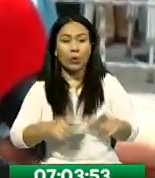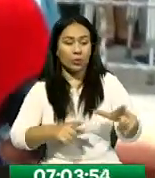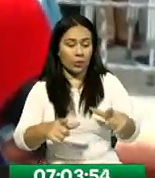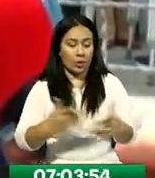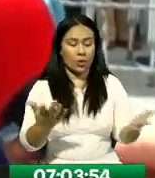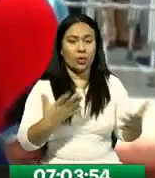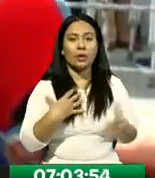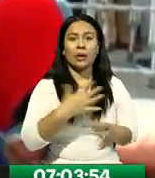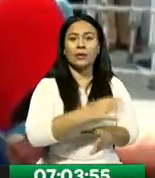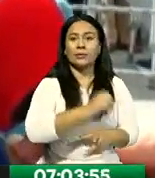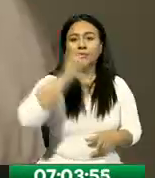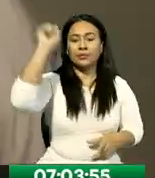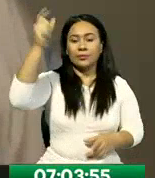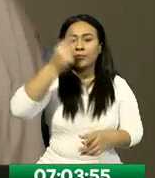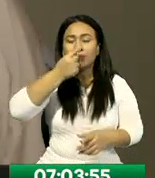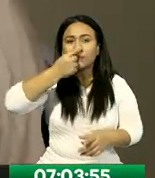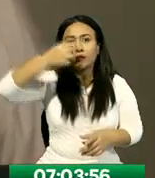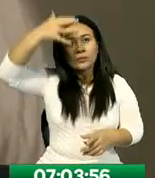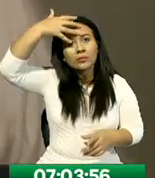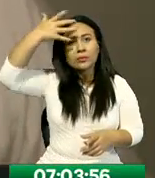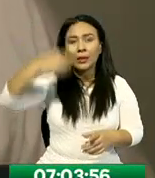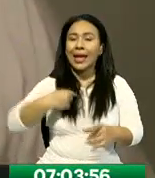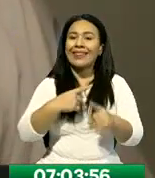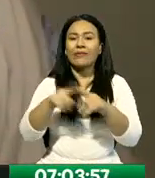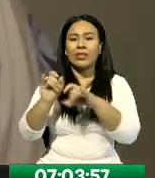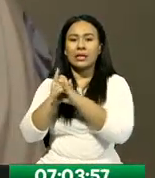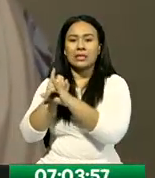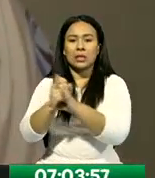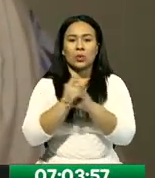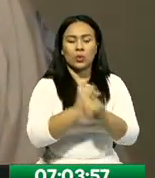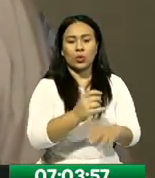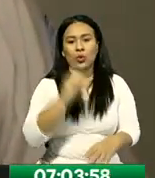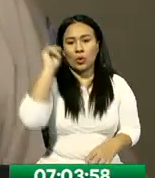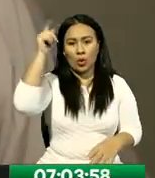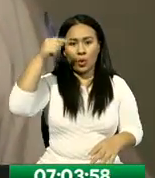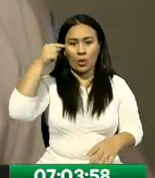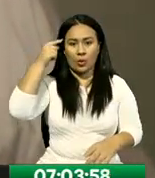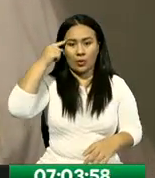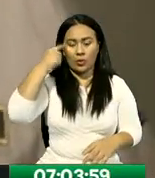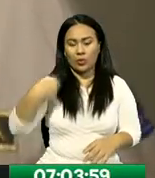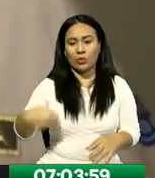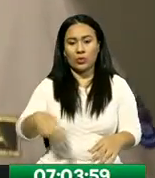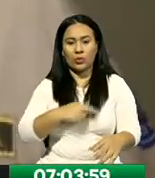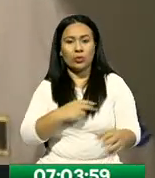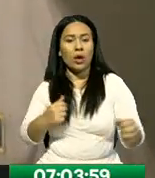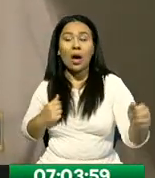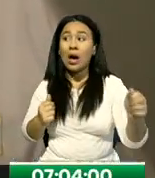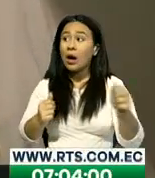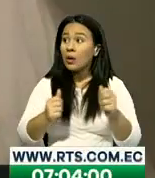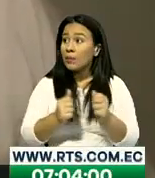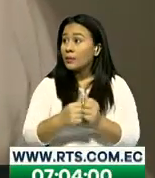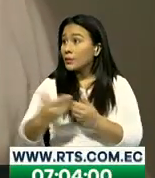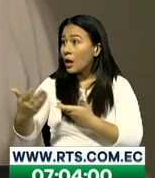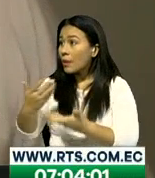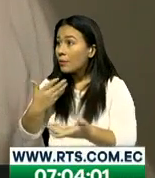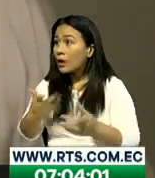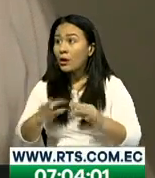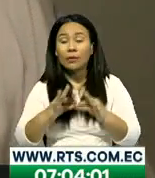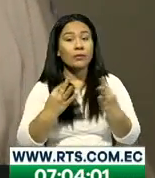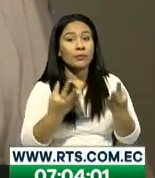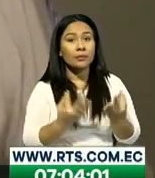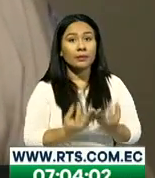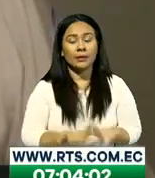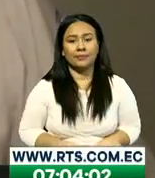trasladarán para Santo Domingo de los Áchilas. Estamos algunas entidades del Estado que estamos en compañía y en permanente contacto con los familiares,